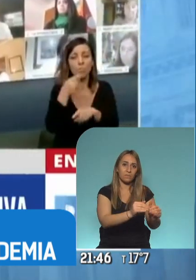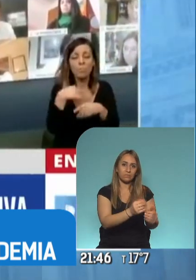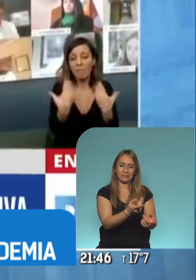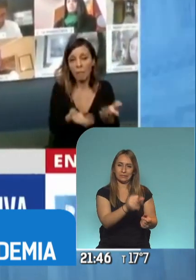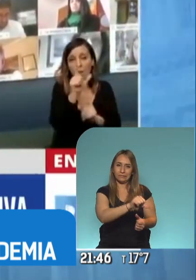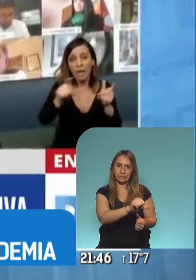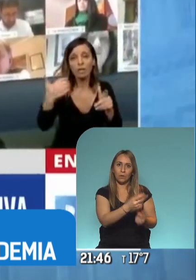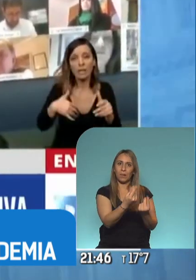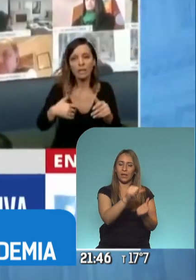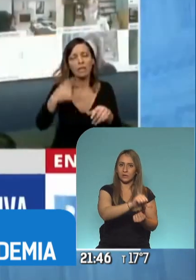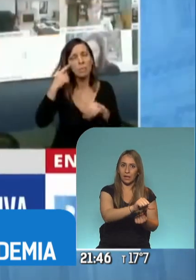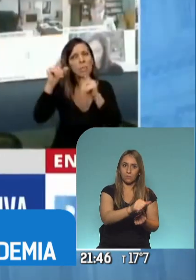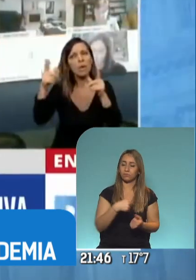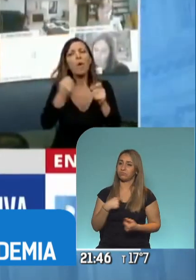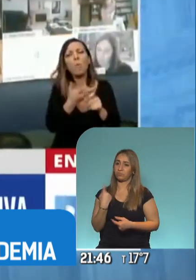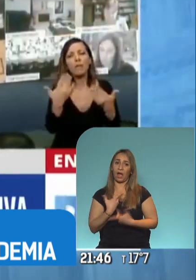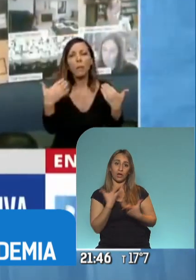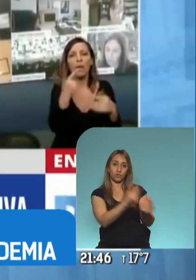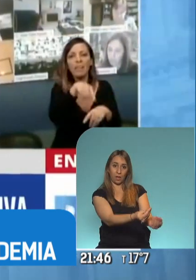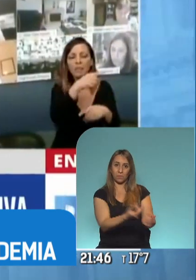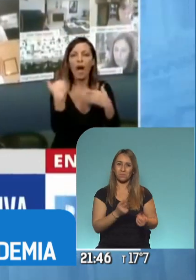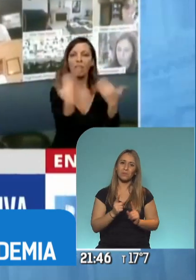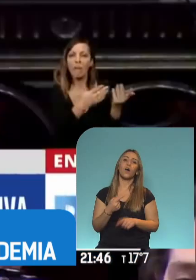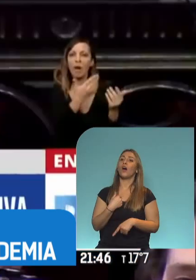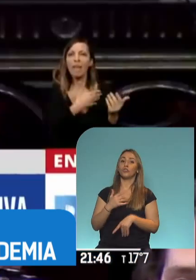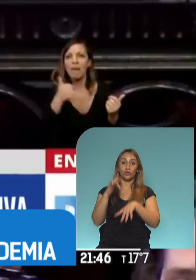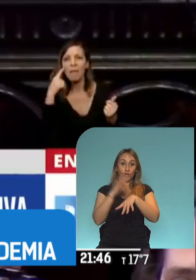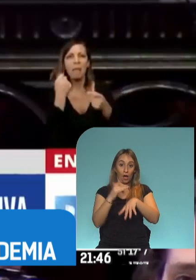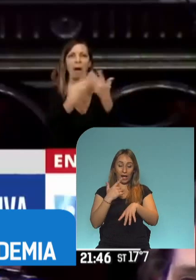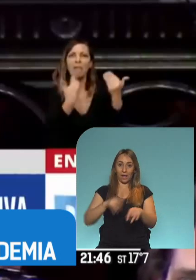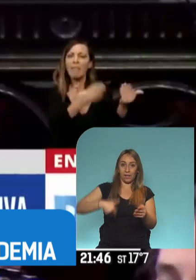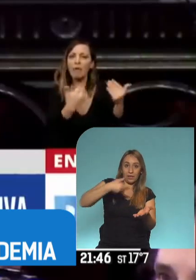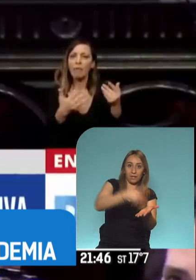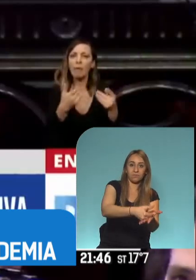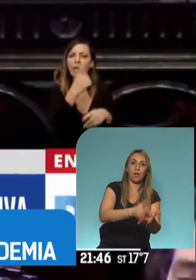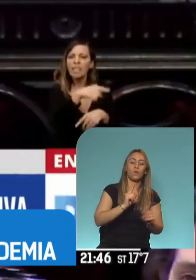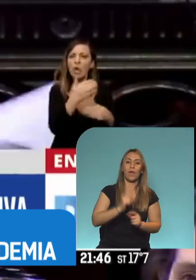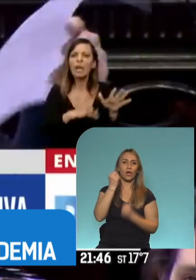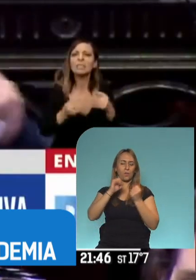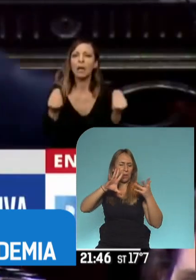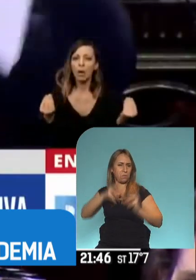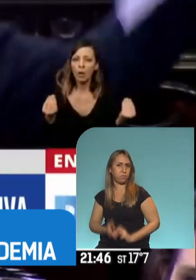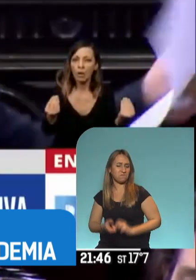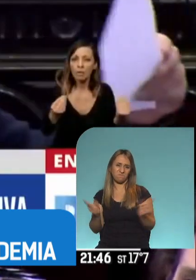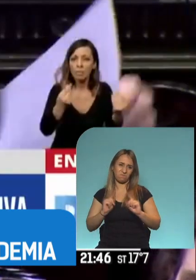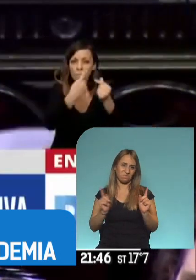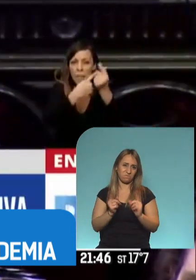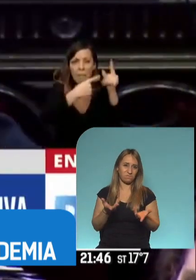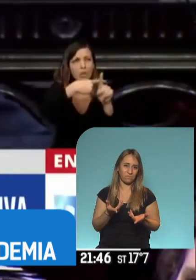de los que toca le va a cambiar la vida, ni le va a cambiar la situación patrimonial, porque es una alícuota